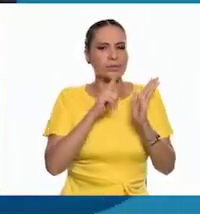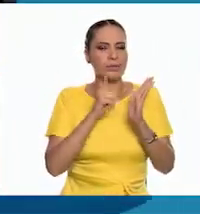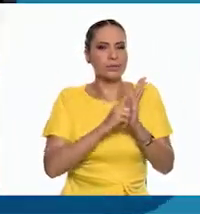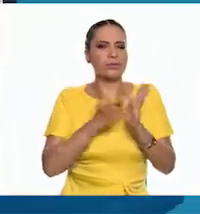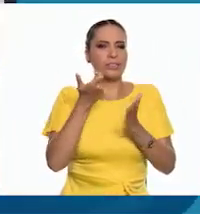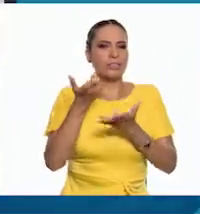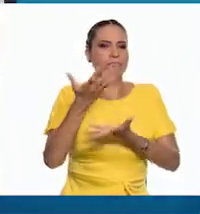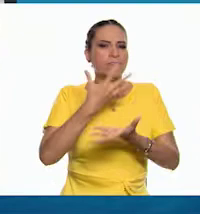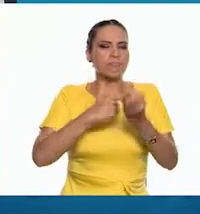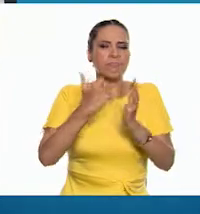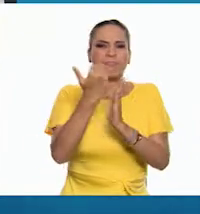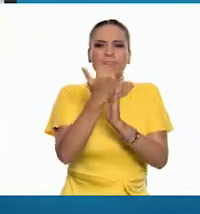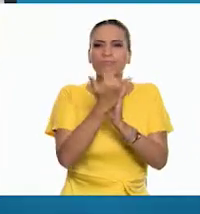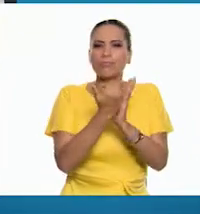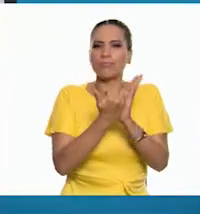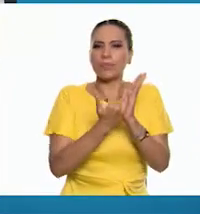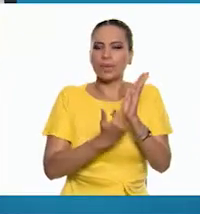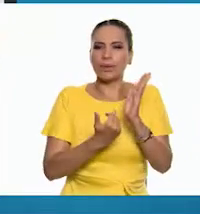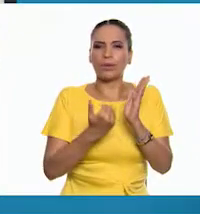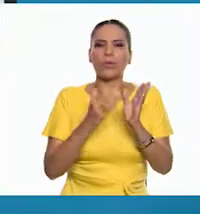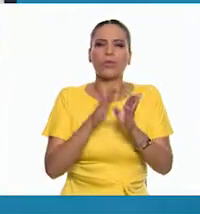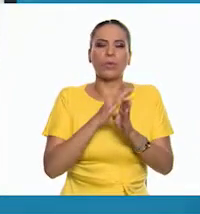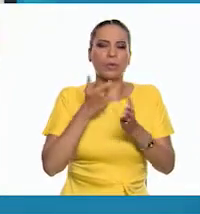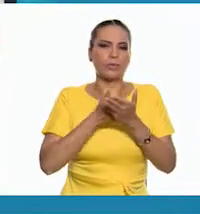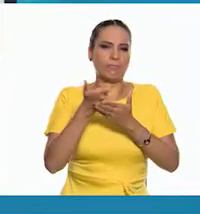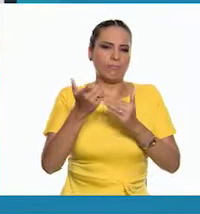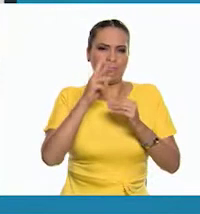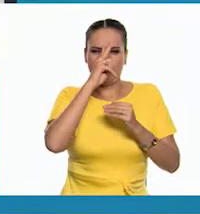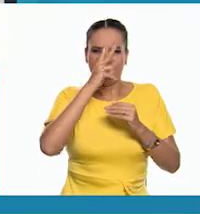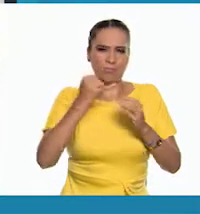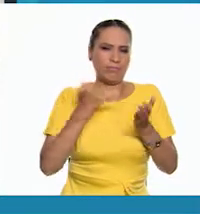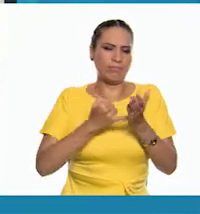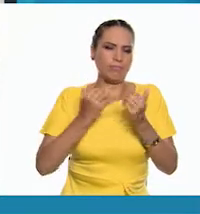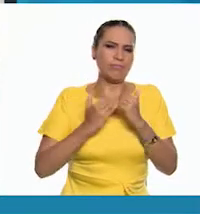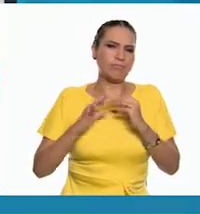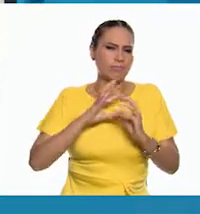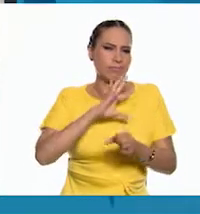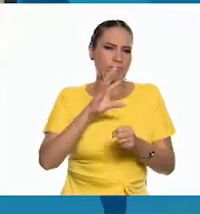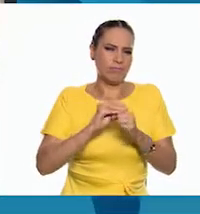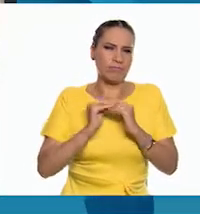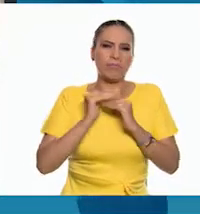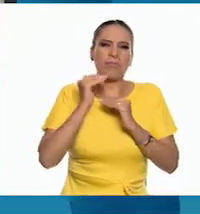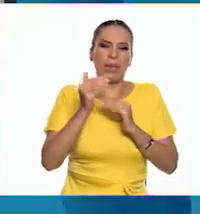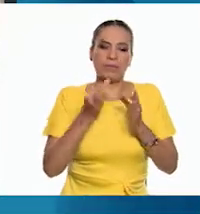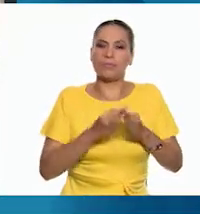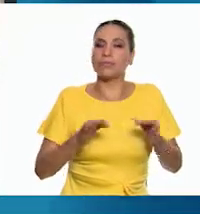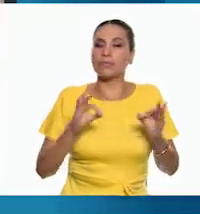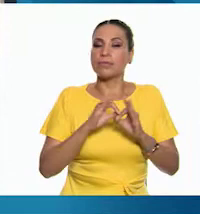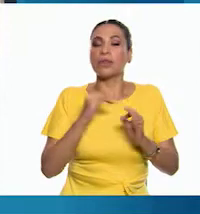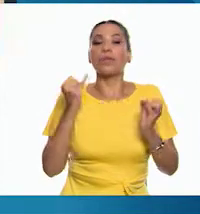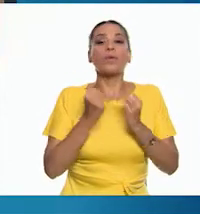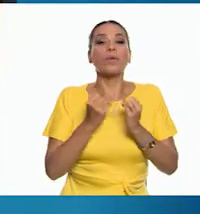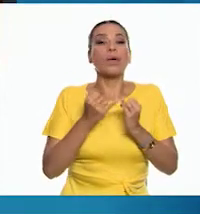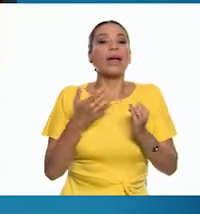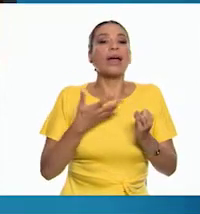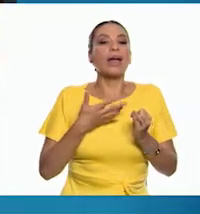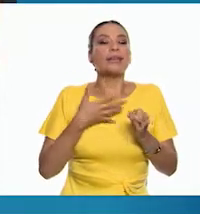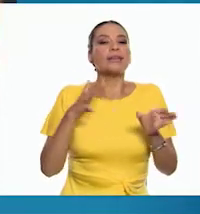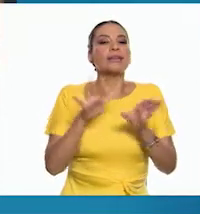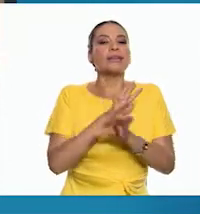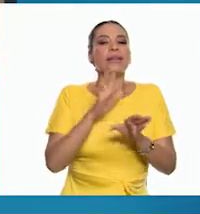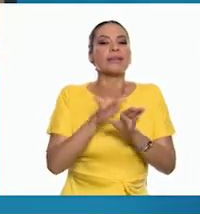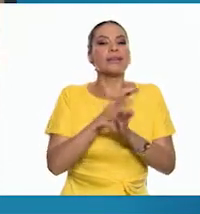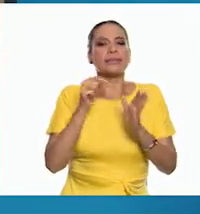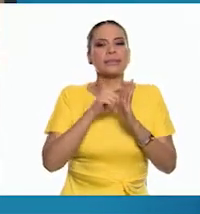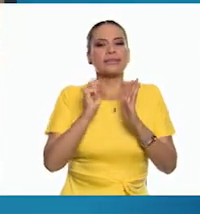sus ingresos económicos con un conjunto de impuestos muy amplio y muy importante. A la vez que hubo reformas de